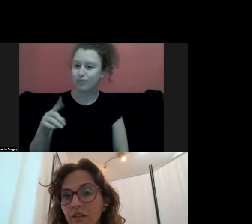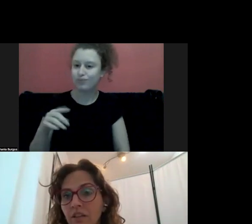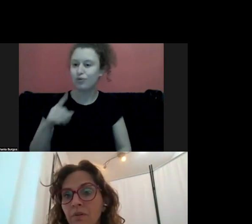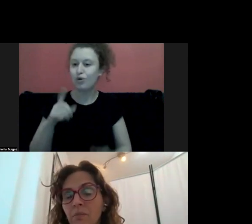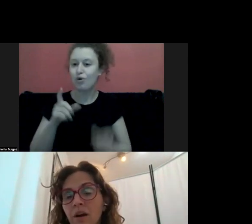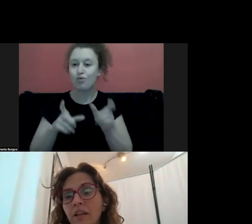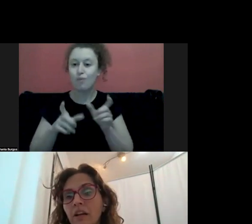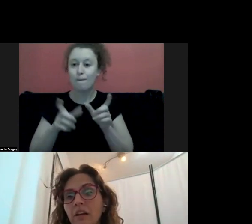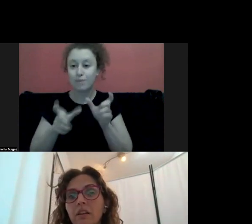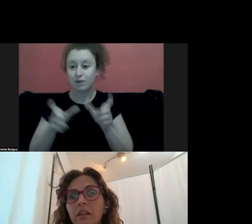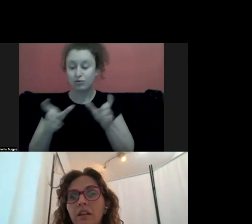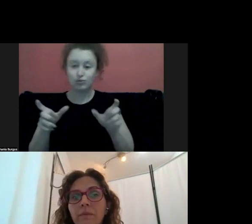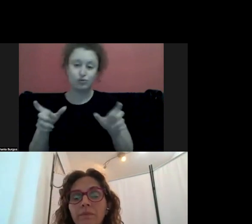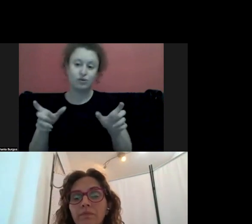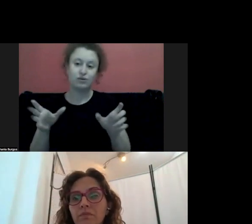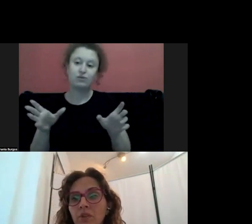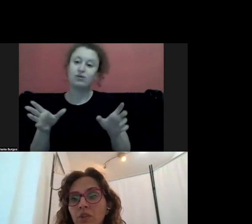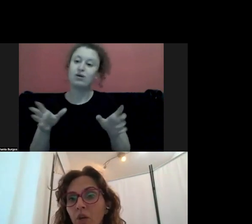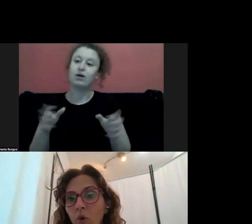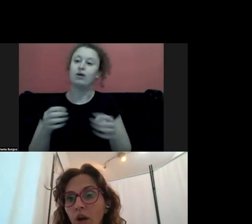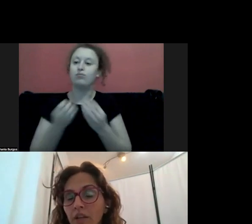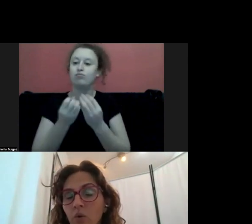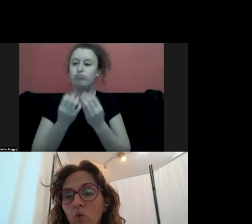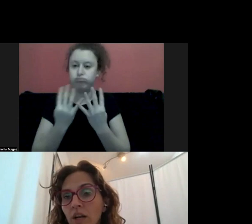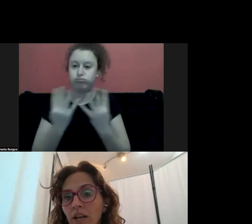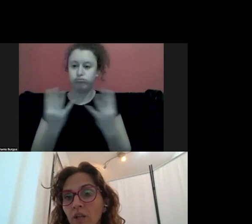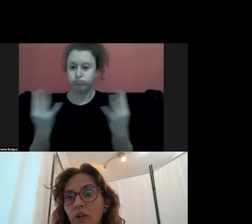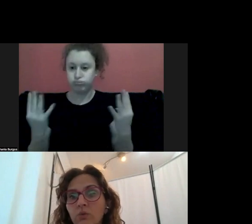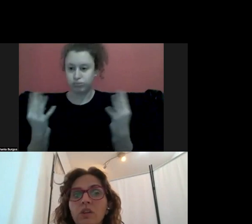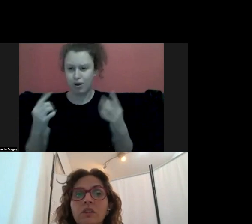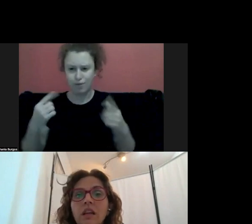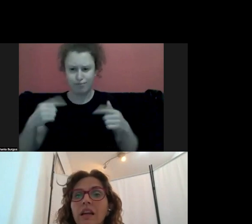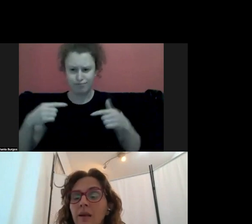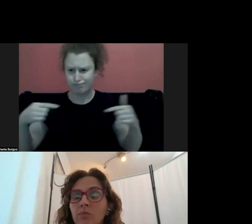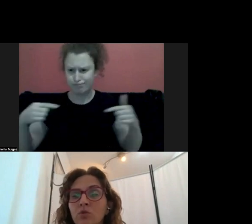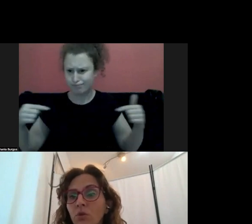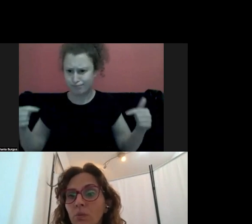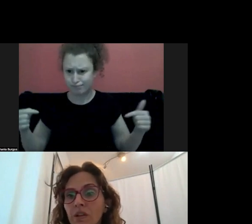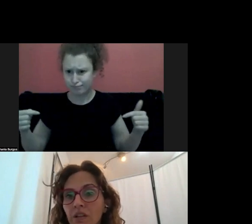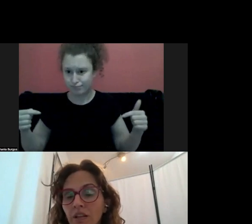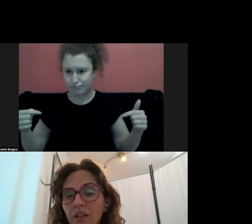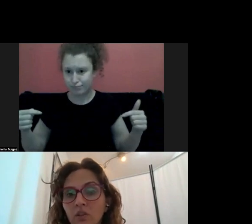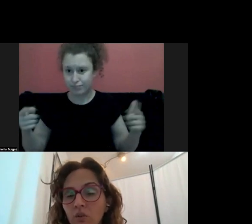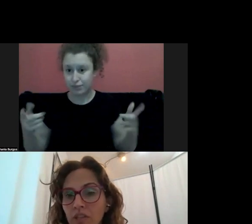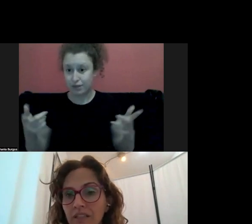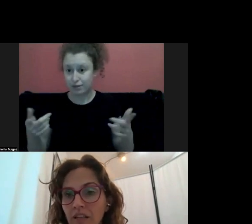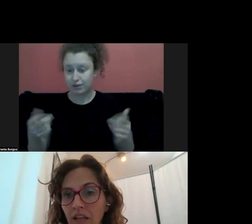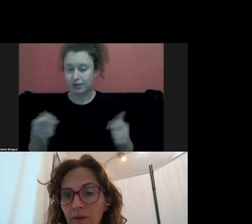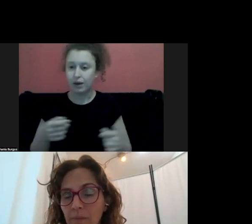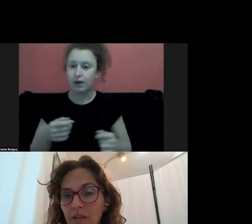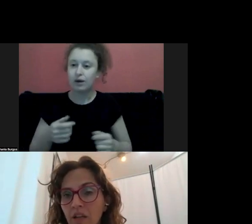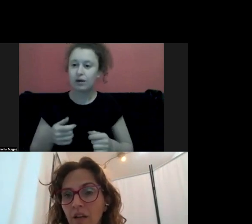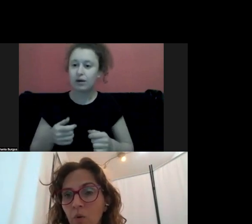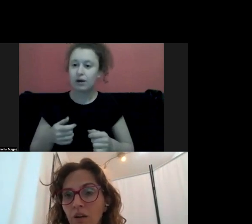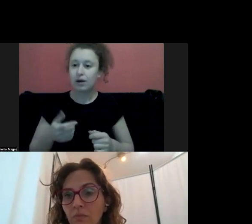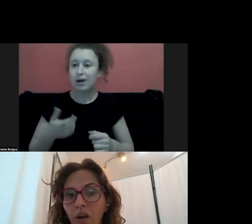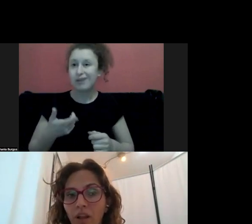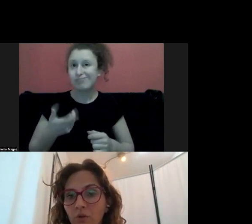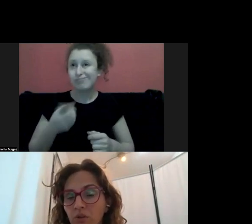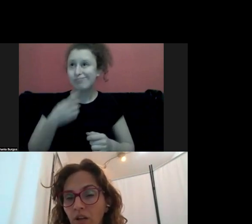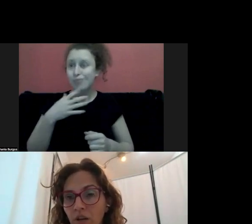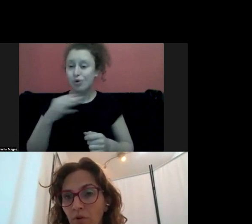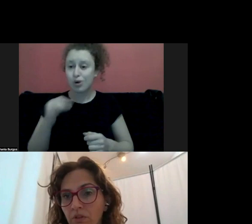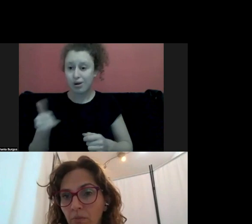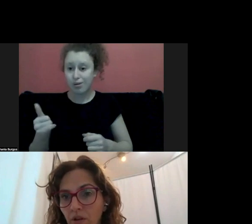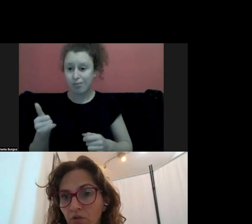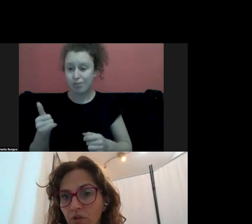clase de primaria, si no hay ninguna criatura autista, es absurdo pensar que todos los que están ahí van a pensar igual por dicho de